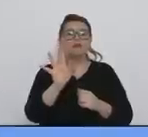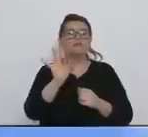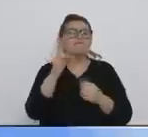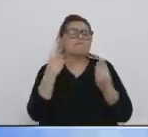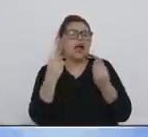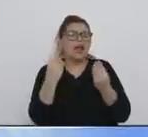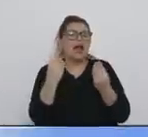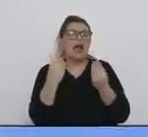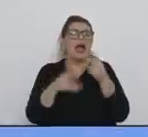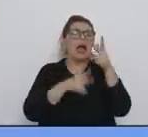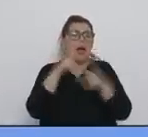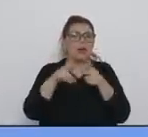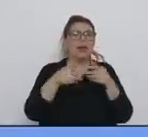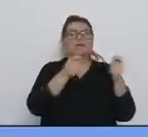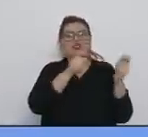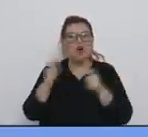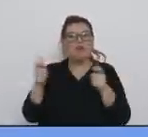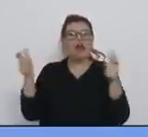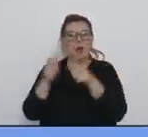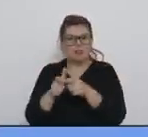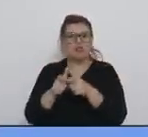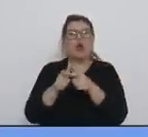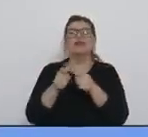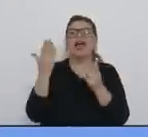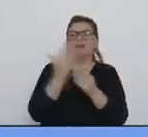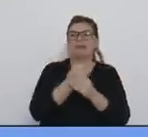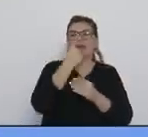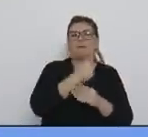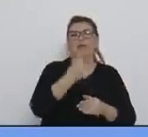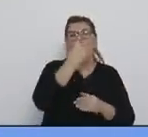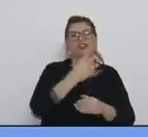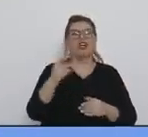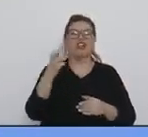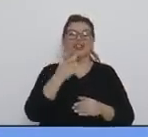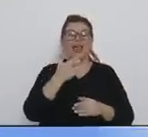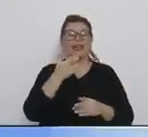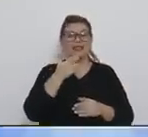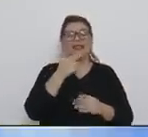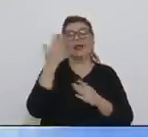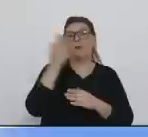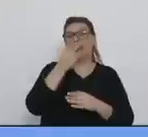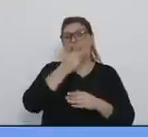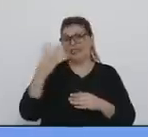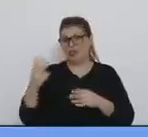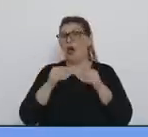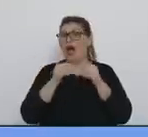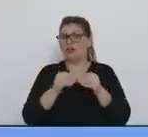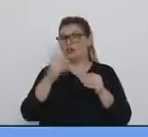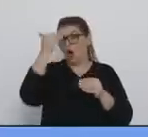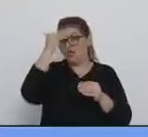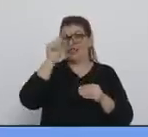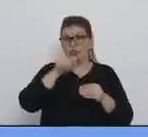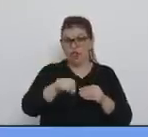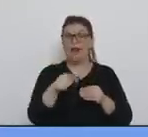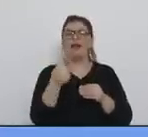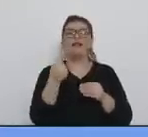se trate con despacho de comisión el expediente de 1.417 barra 22 en la comisión de asuntos constitucionales que tiene que ver con